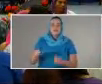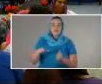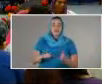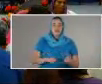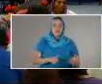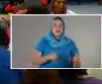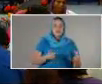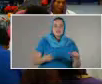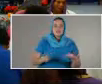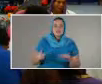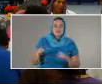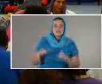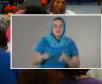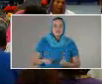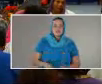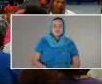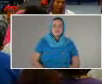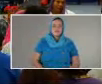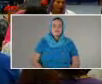Aleluya.